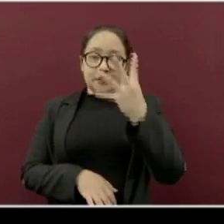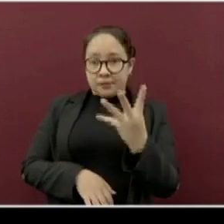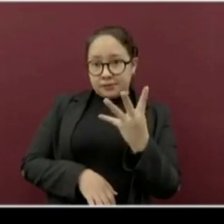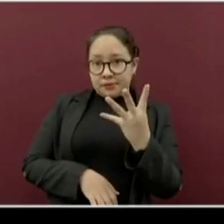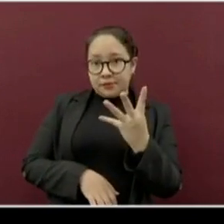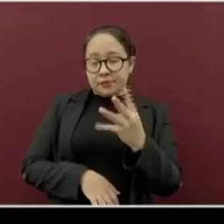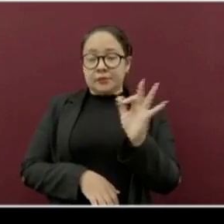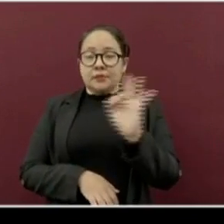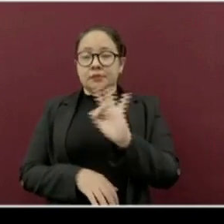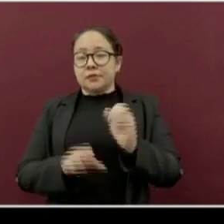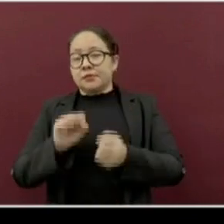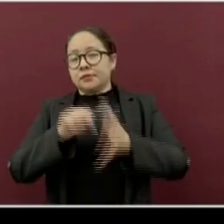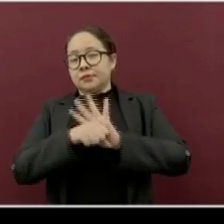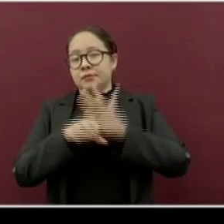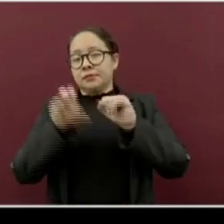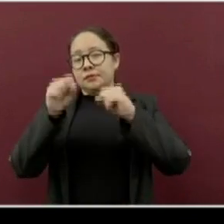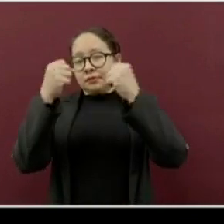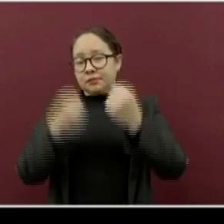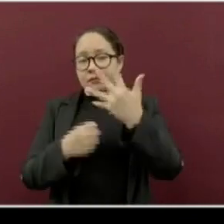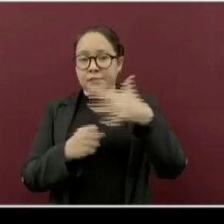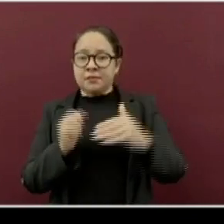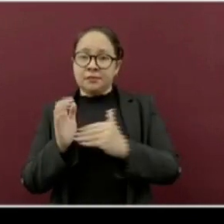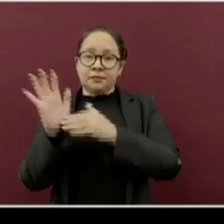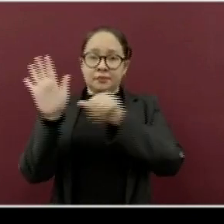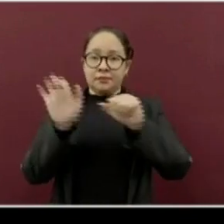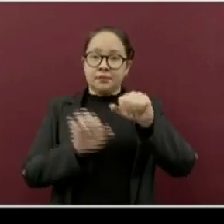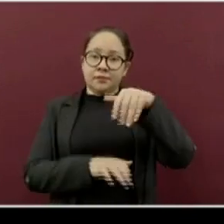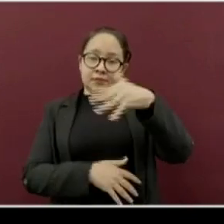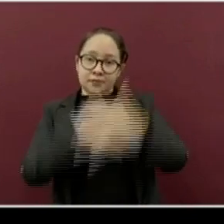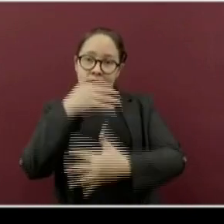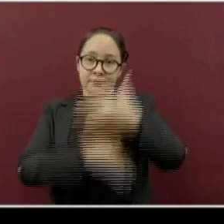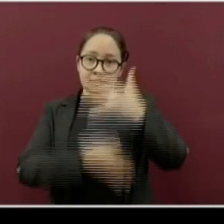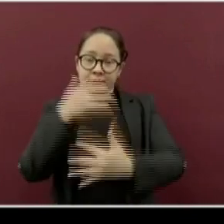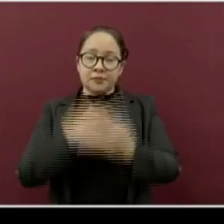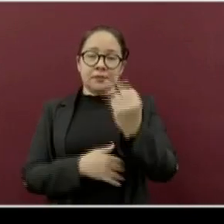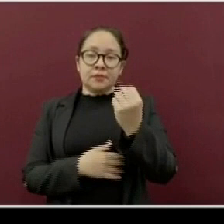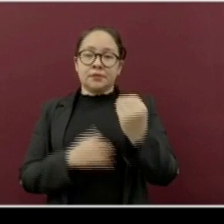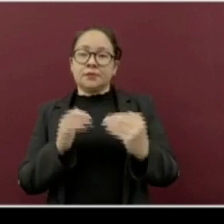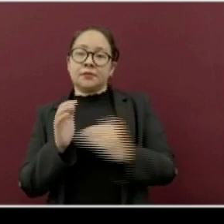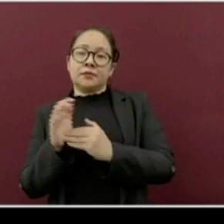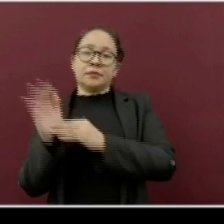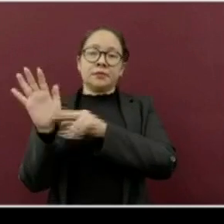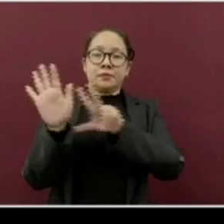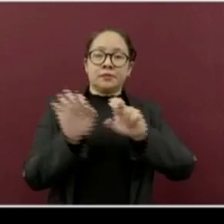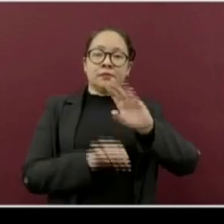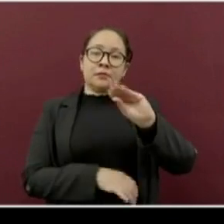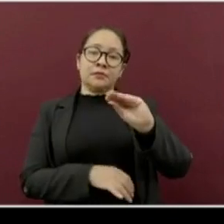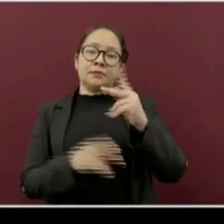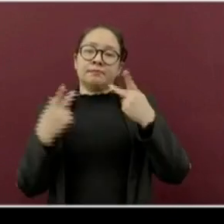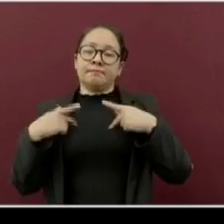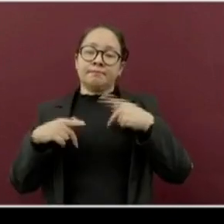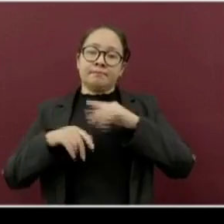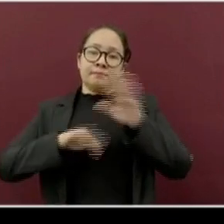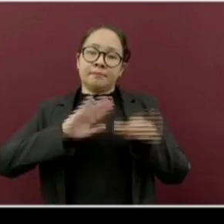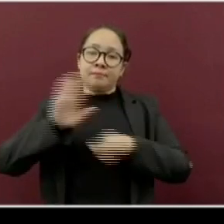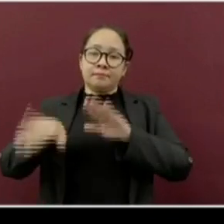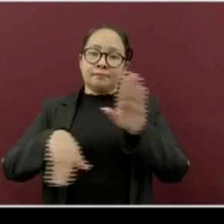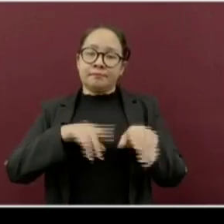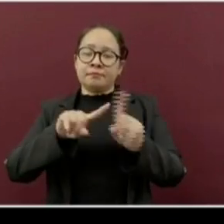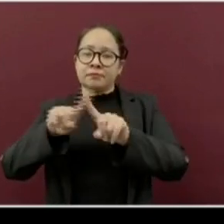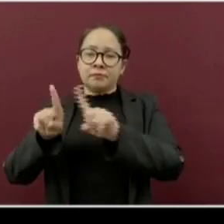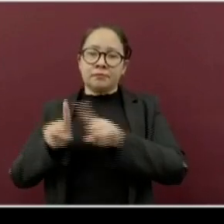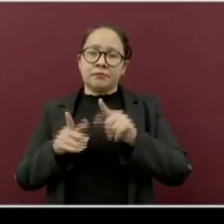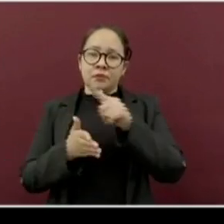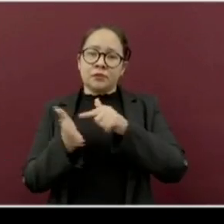68,734, sospechosos 10,615 y 9,890 han fallecido en localidades